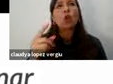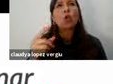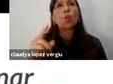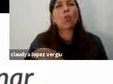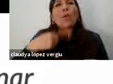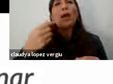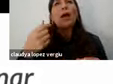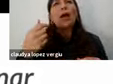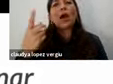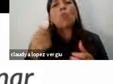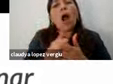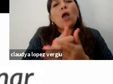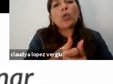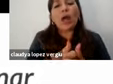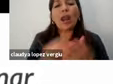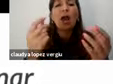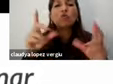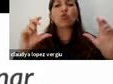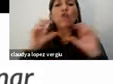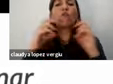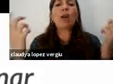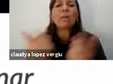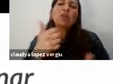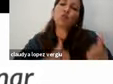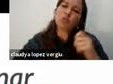de cómo ayudar a su familia económicamente.